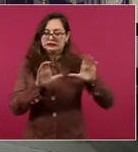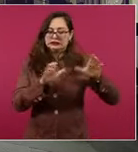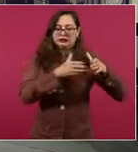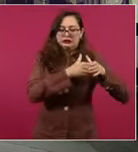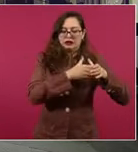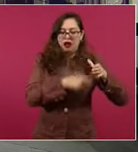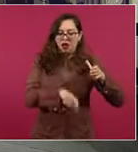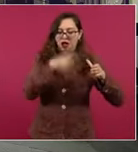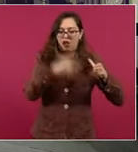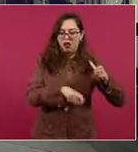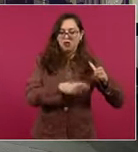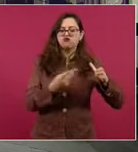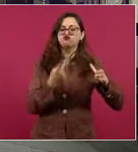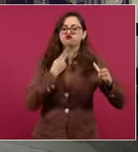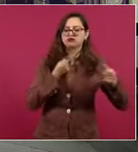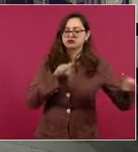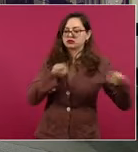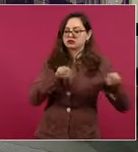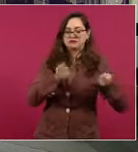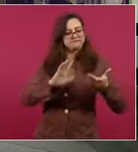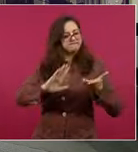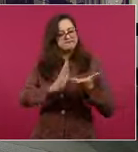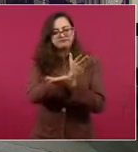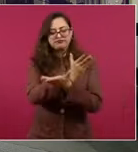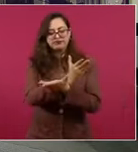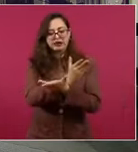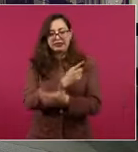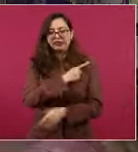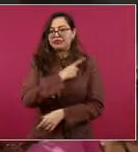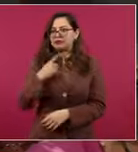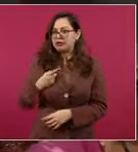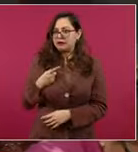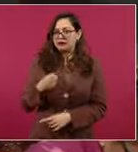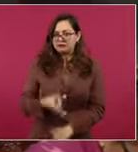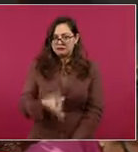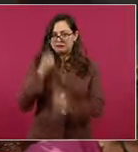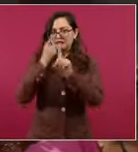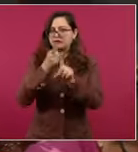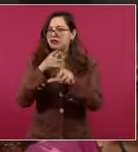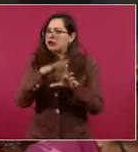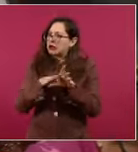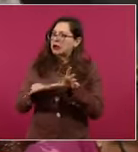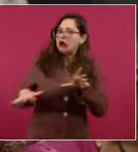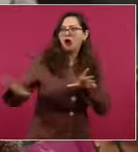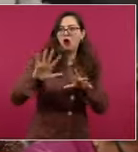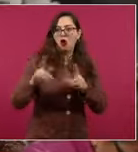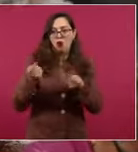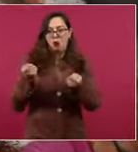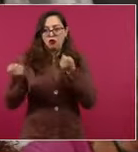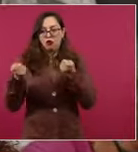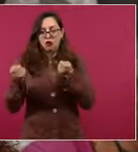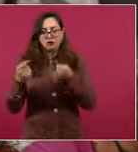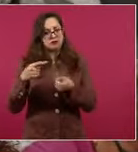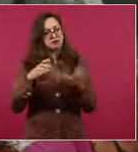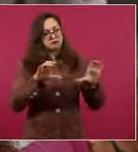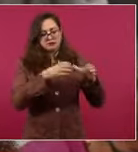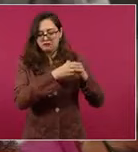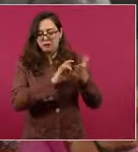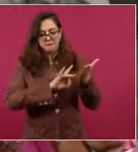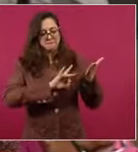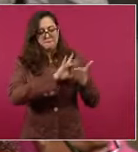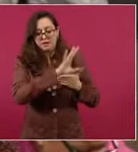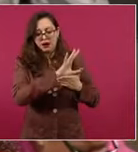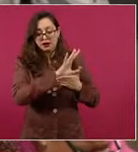de que fuera efectivo para la sociedad pues era recuperarlo, que ya no estuviera capturado, ¿no?, por